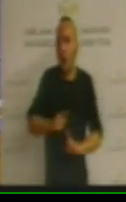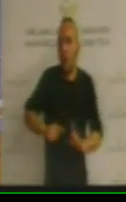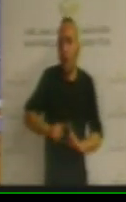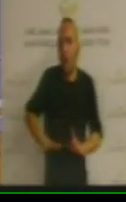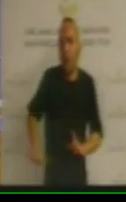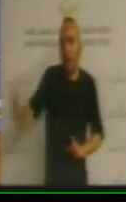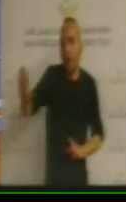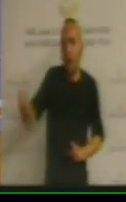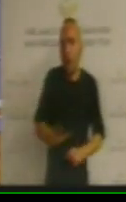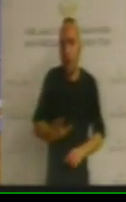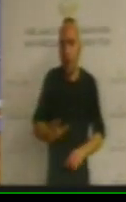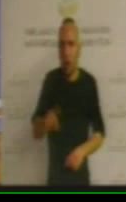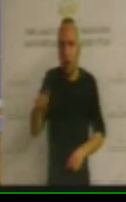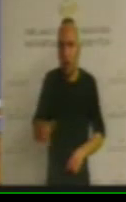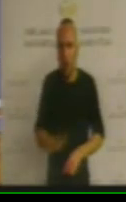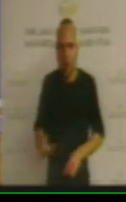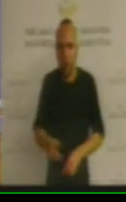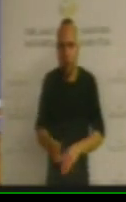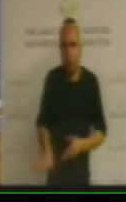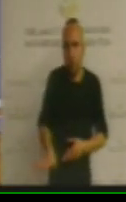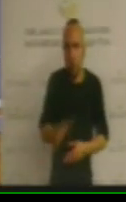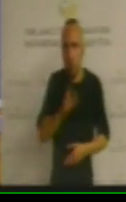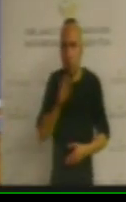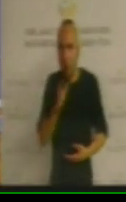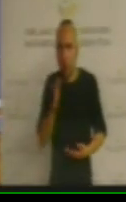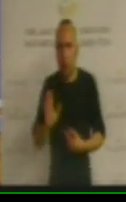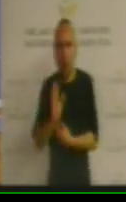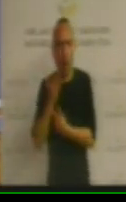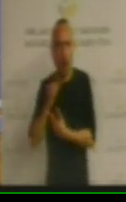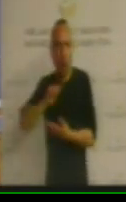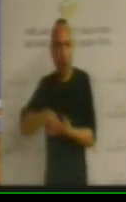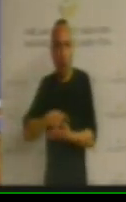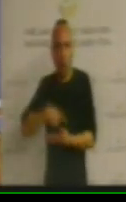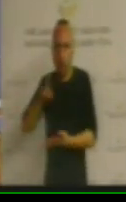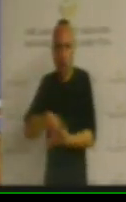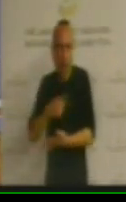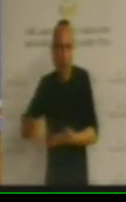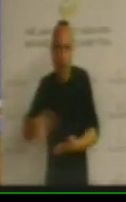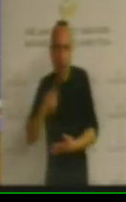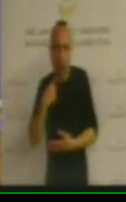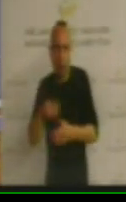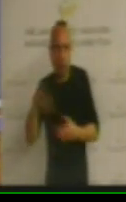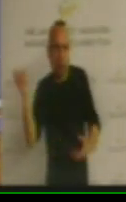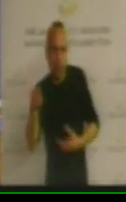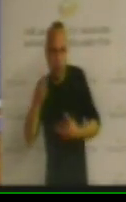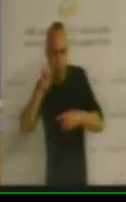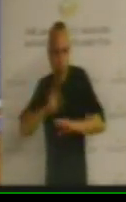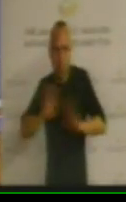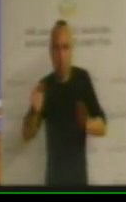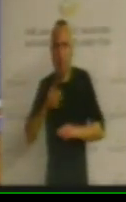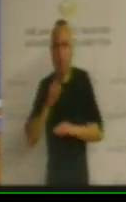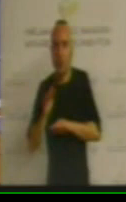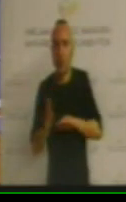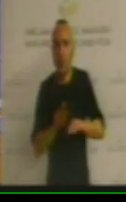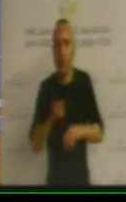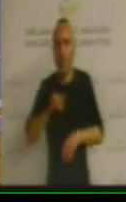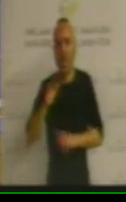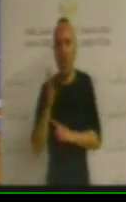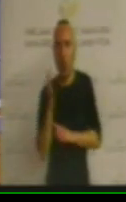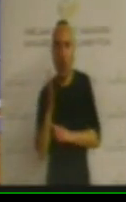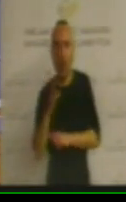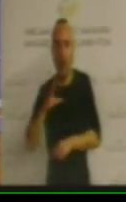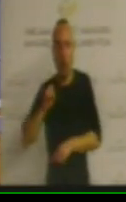Ribera? Un contrato cancelado que no se ha presentado o no se han retirado o se han cancelado antes. Continúa la entidad anterior, Ilundain en el